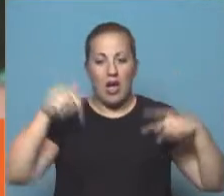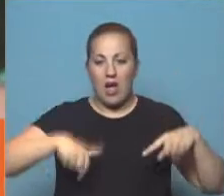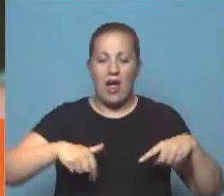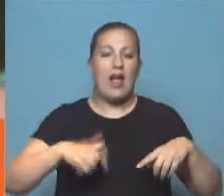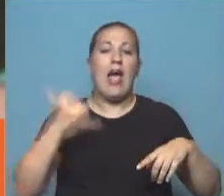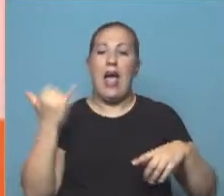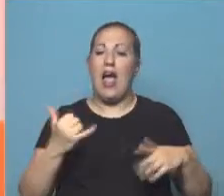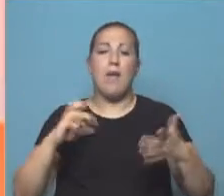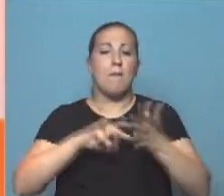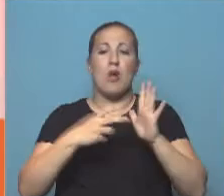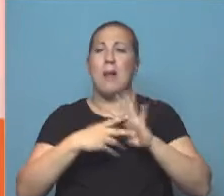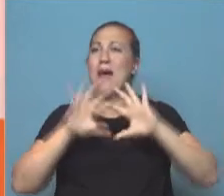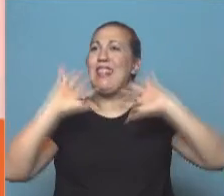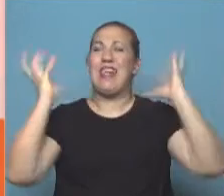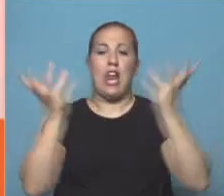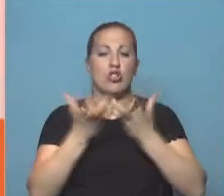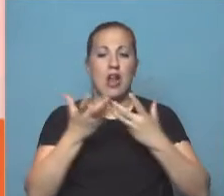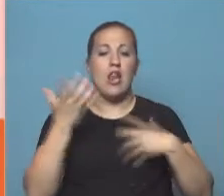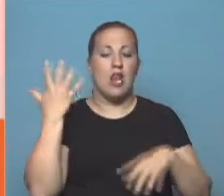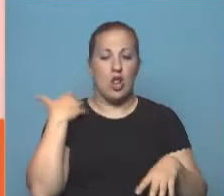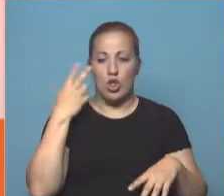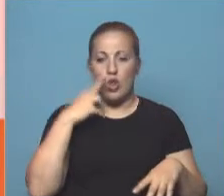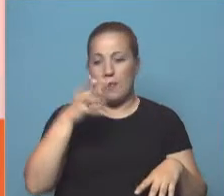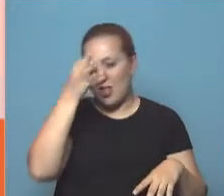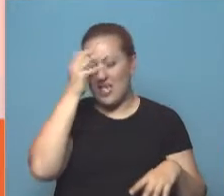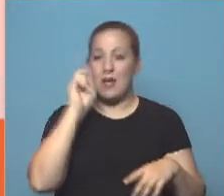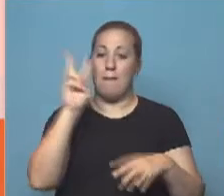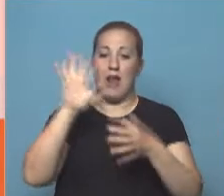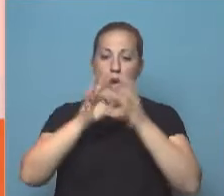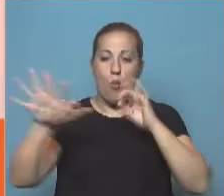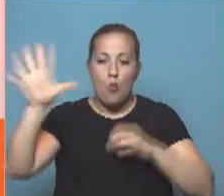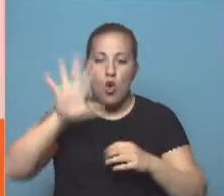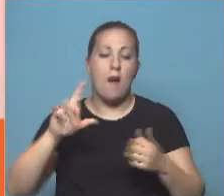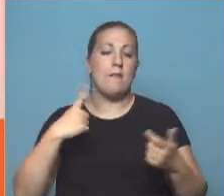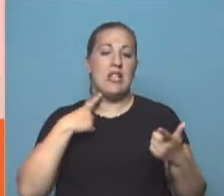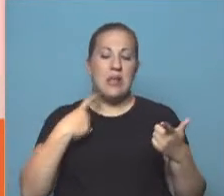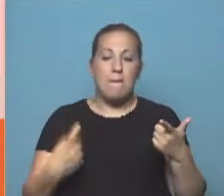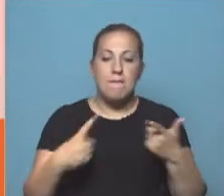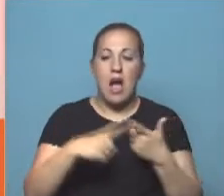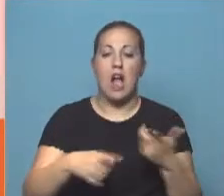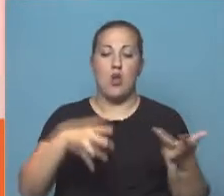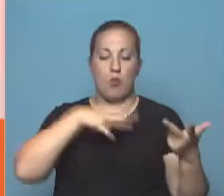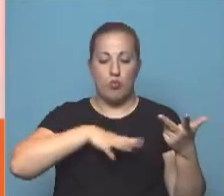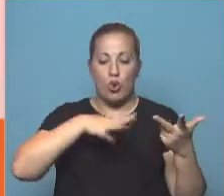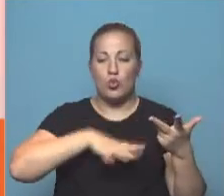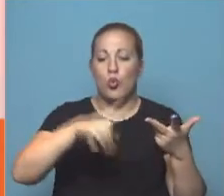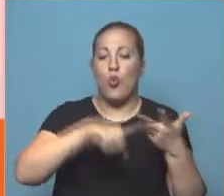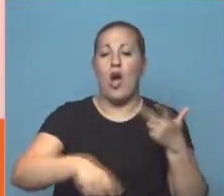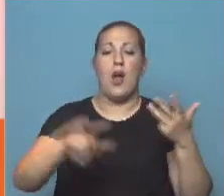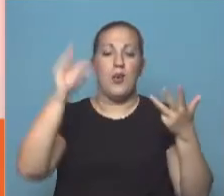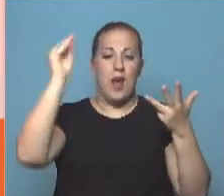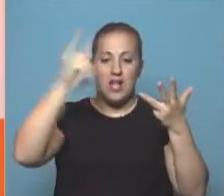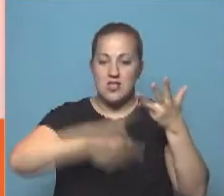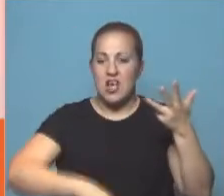crisis internacional que tuvo un rebote en el 2012. Fíjate el quilombo que hay en Europa, en España, los problemas que tienen los portugueses, los problemas que tienen los brasileros.